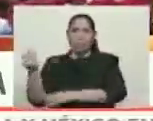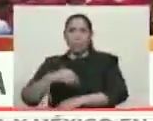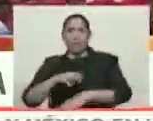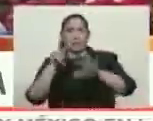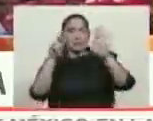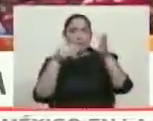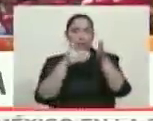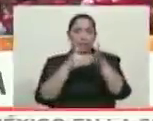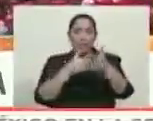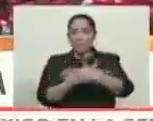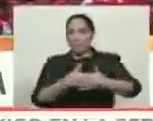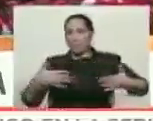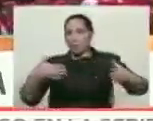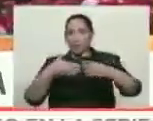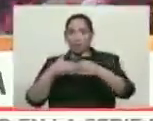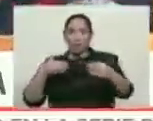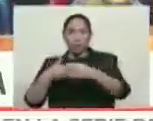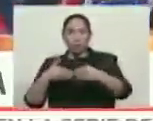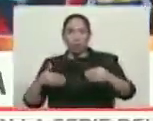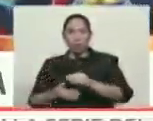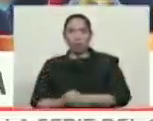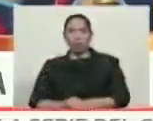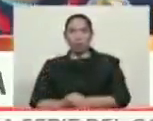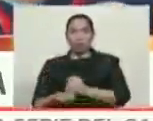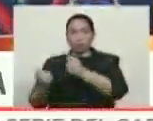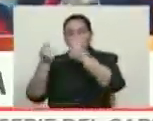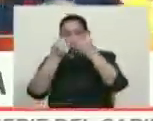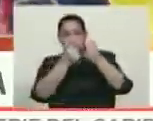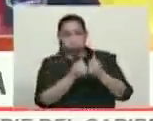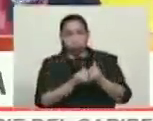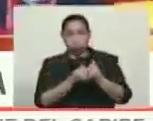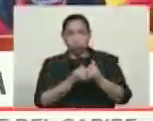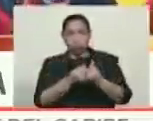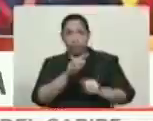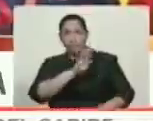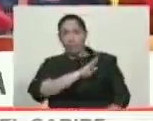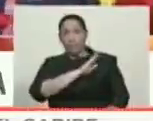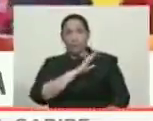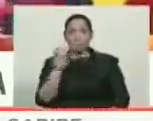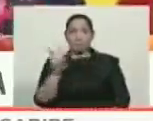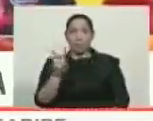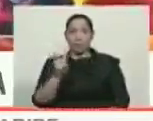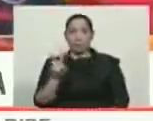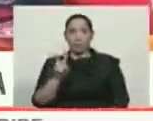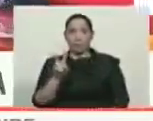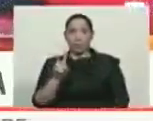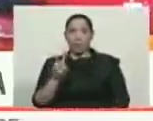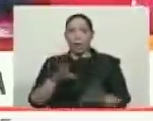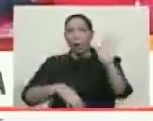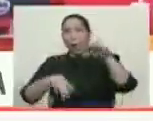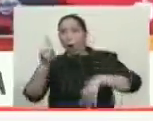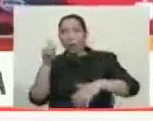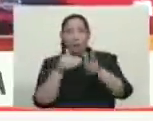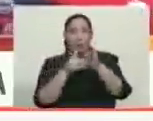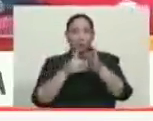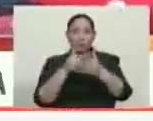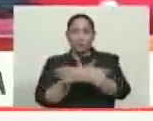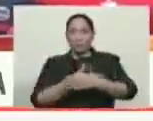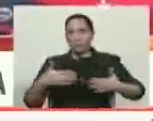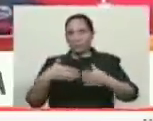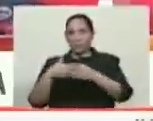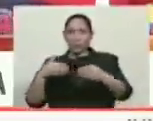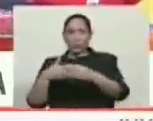mil millones de dólares en activos y bienes de Venezuela, pero además 11 mil millones de dólares